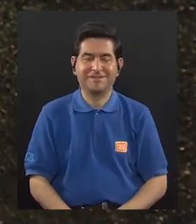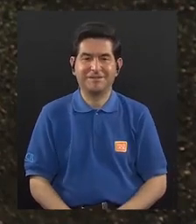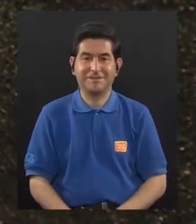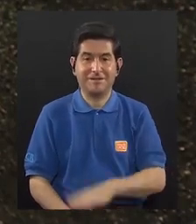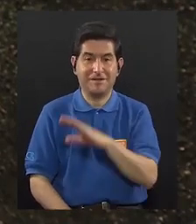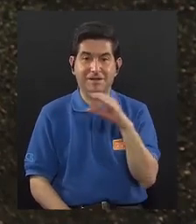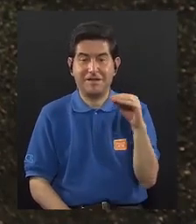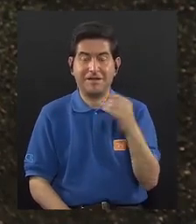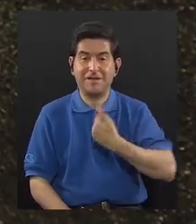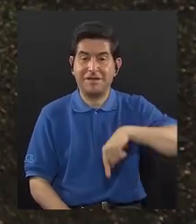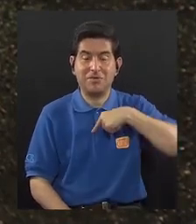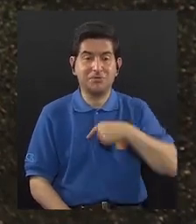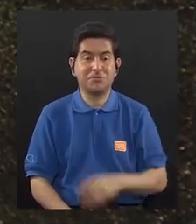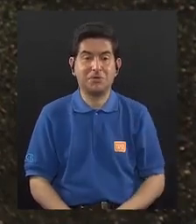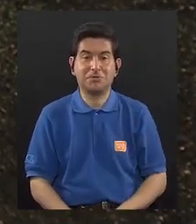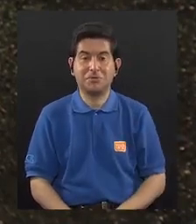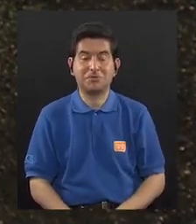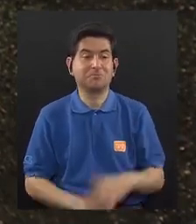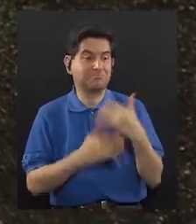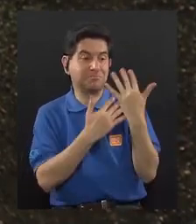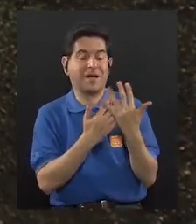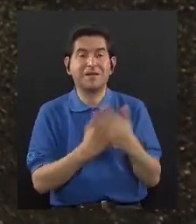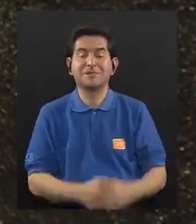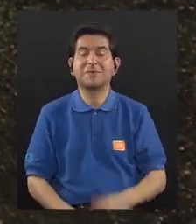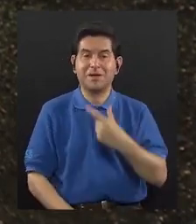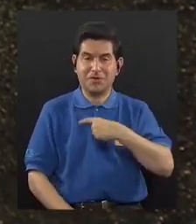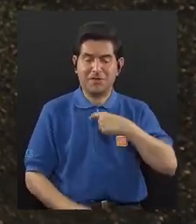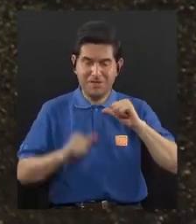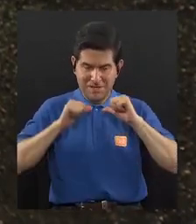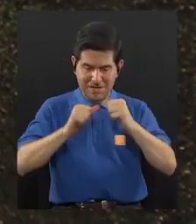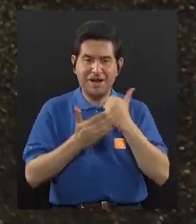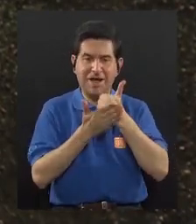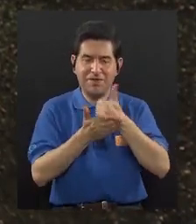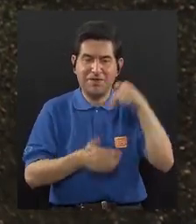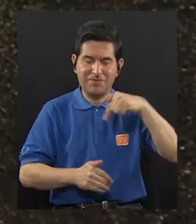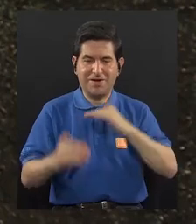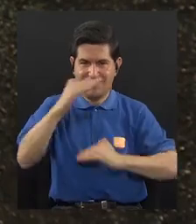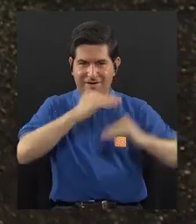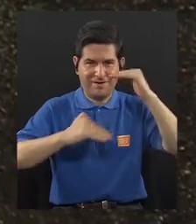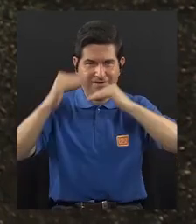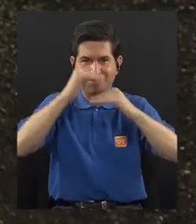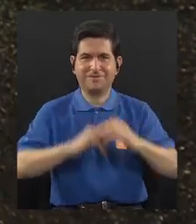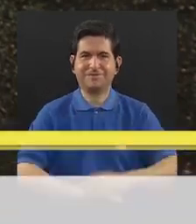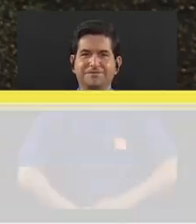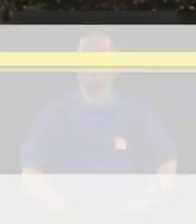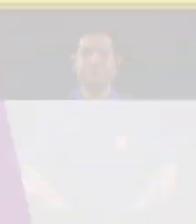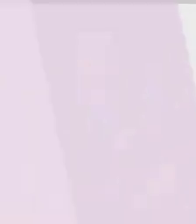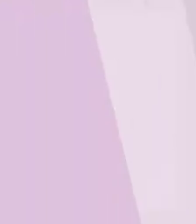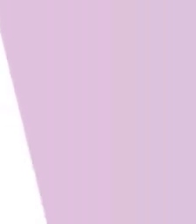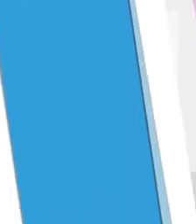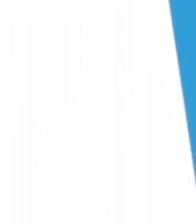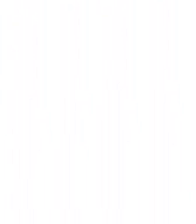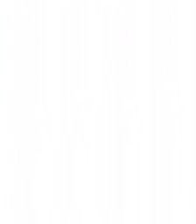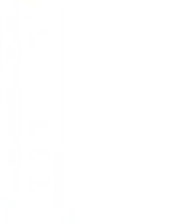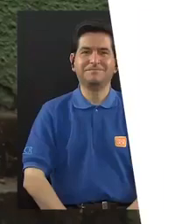quedamos al pendiente y con muchas ganas seguir colaborando desde acá de la facultad gracias